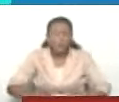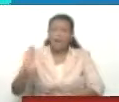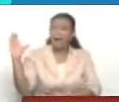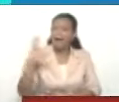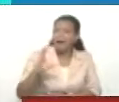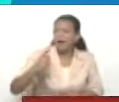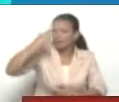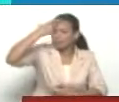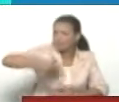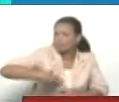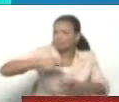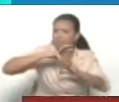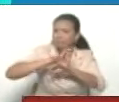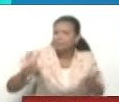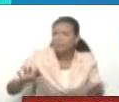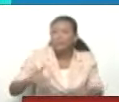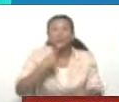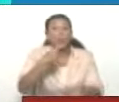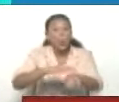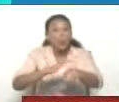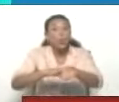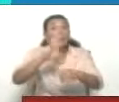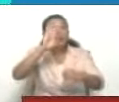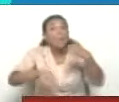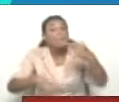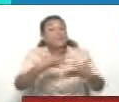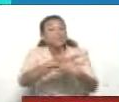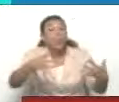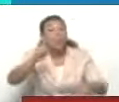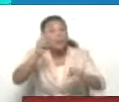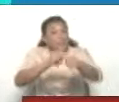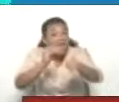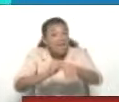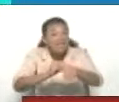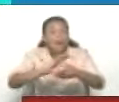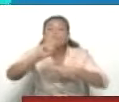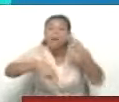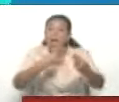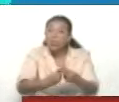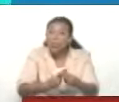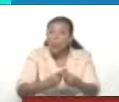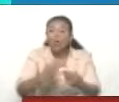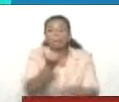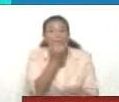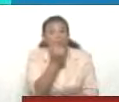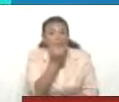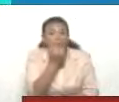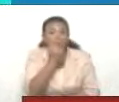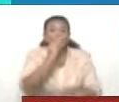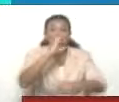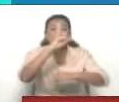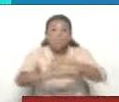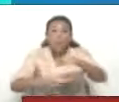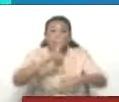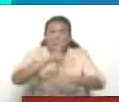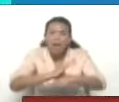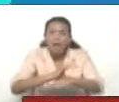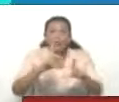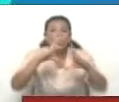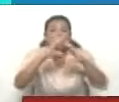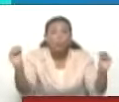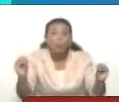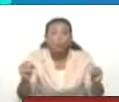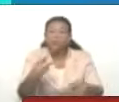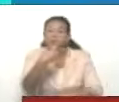caraqueñas. Lo voy a decir un millón de veces hasta que más nunca se cometa el error de nombrarnos Distrito Capital. Entonces